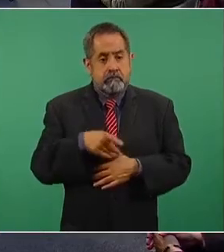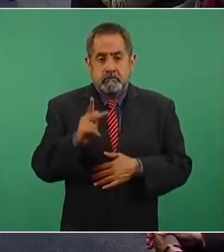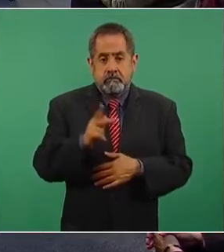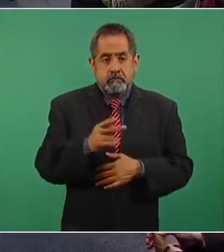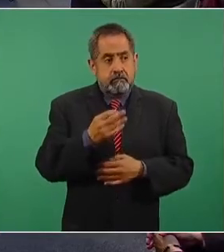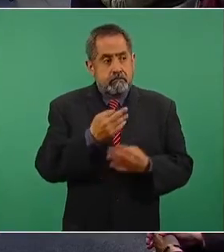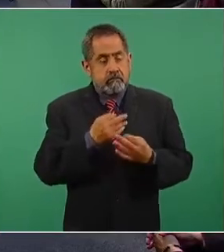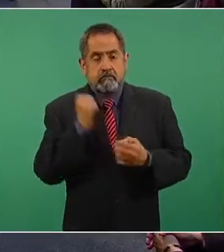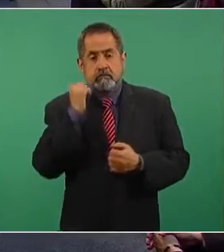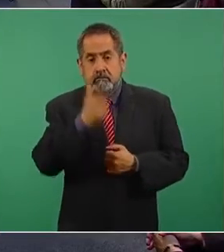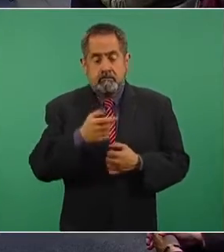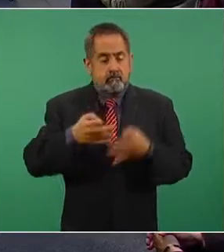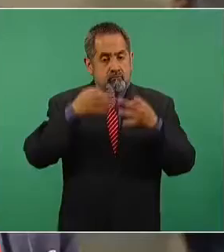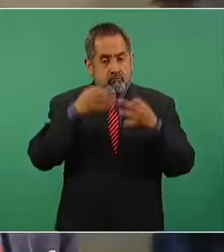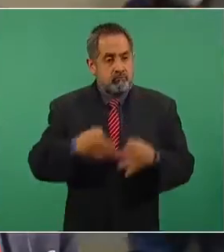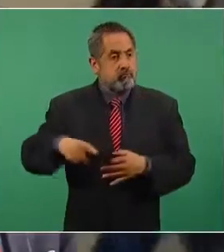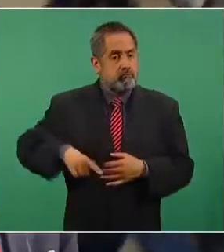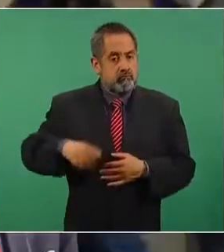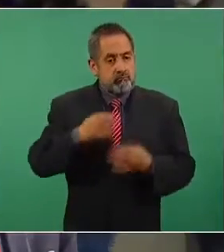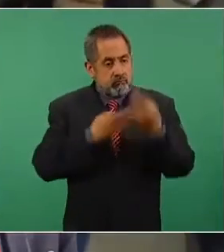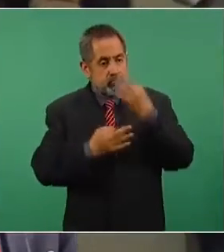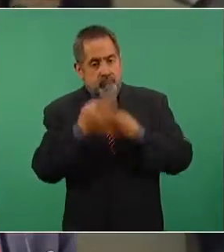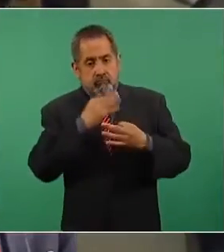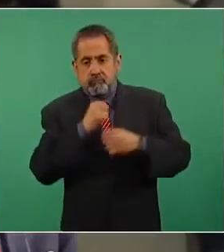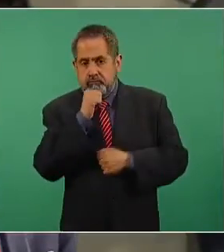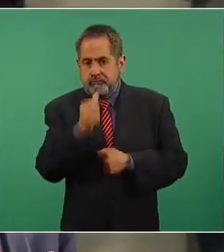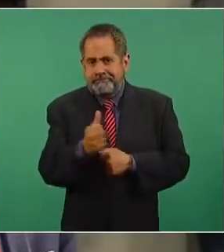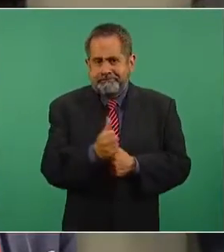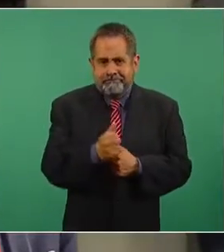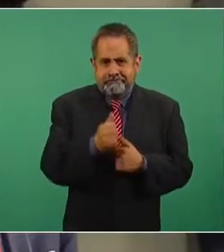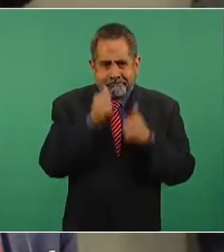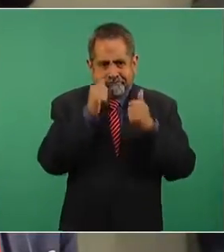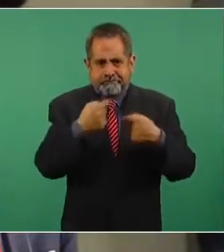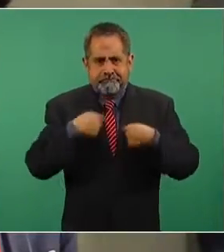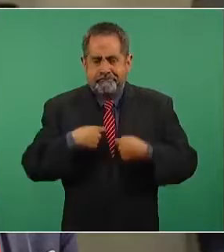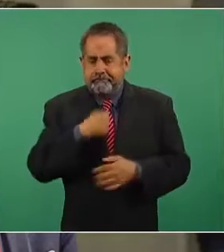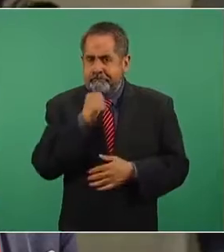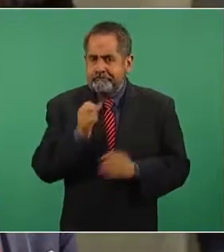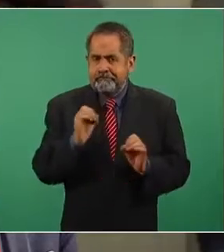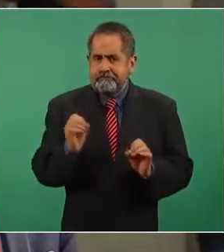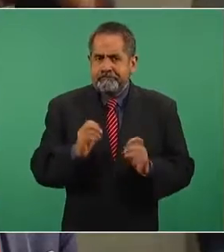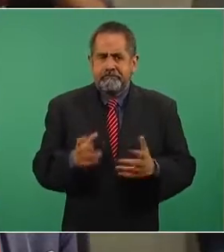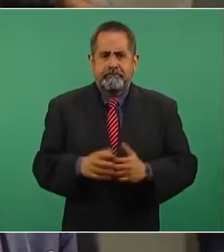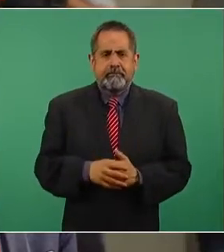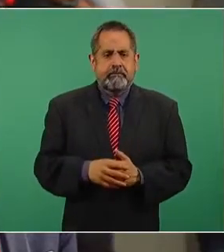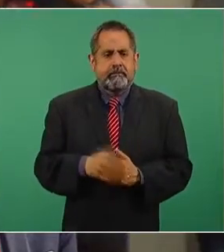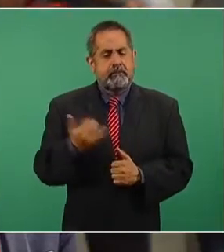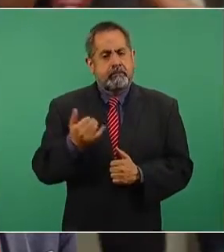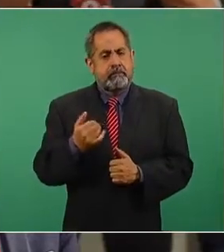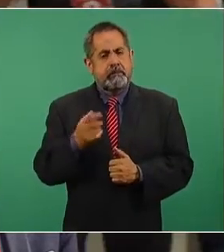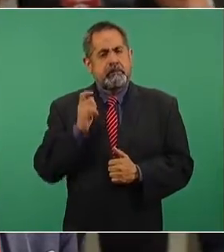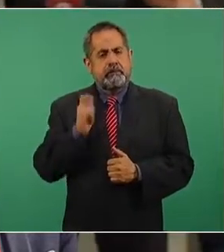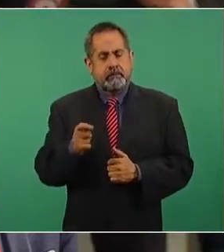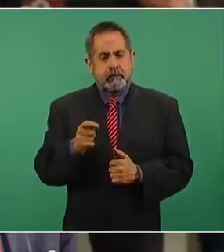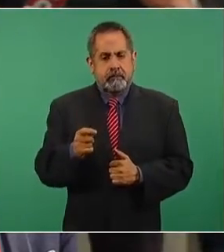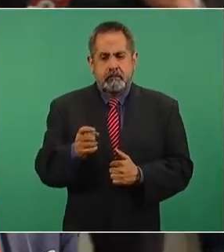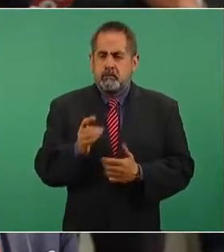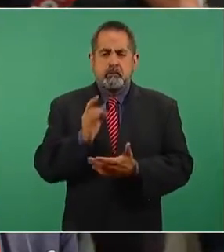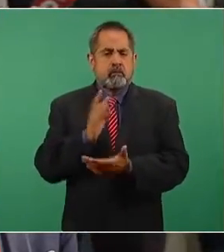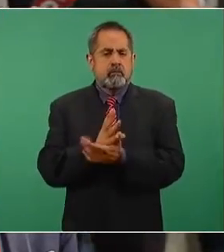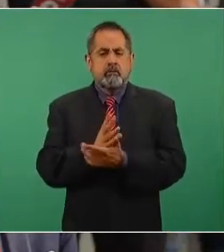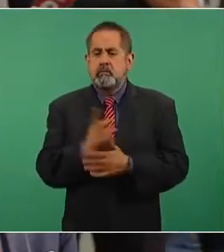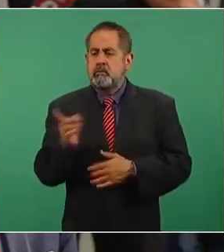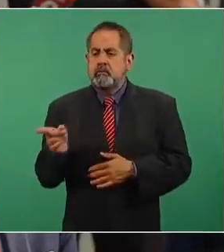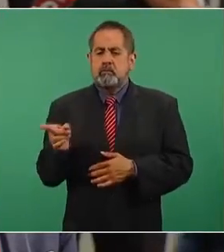un diagnóstico oficial del gobierno ni el tratamiento que les corresponde, y solamente está disponible a través